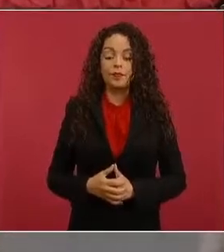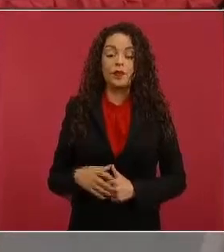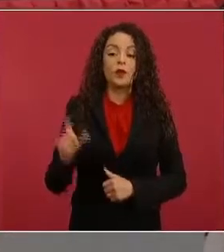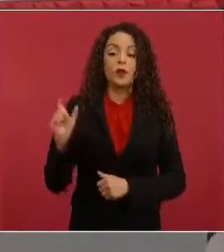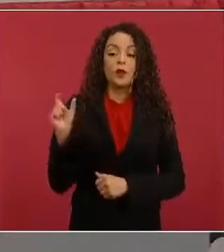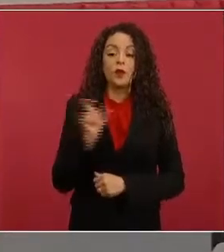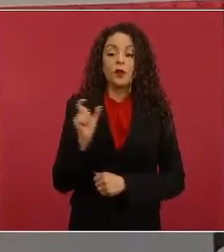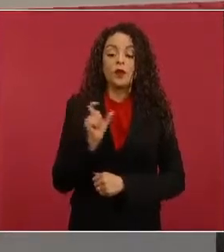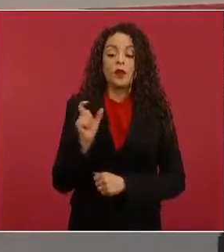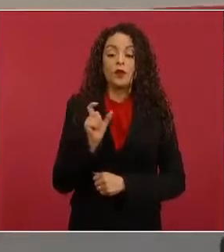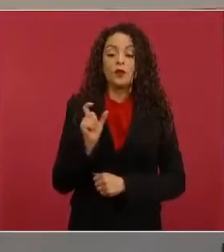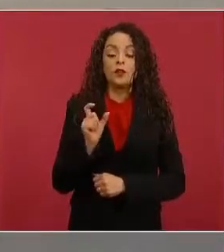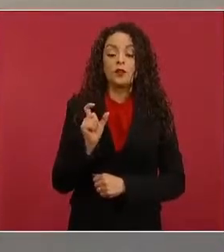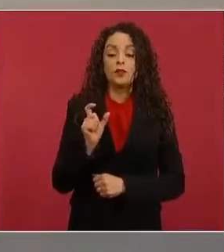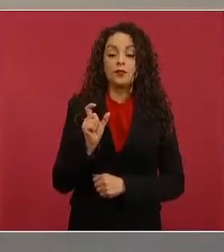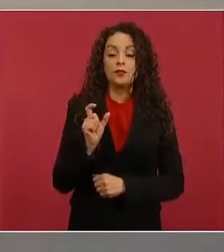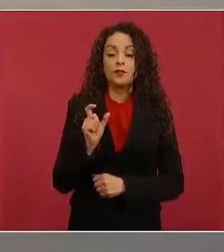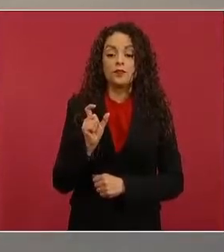de